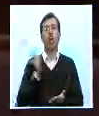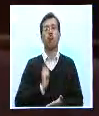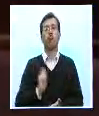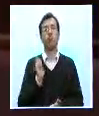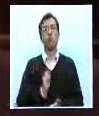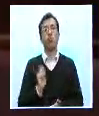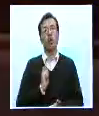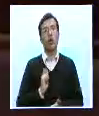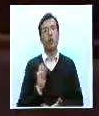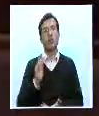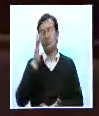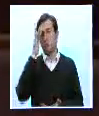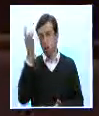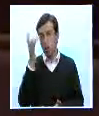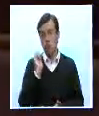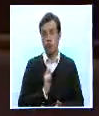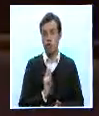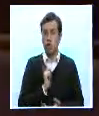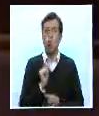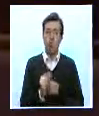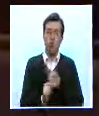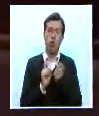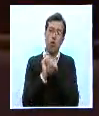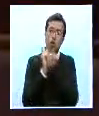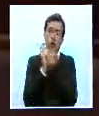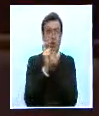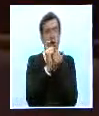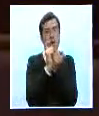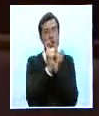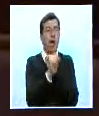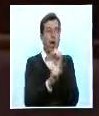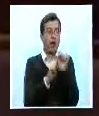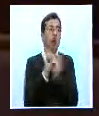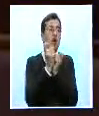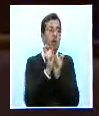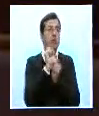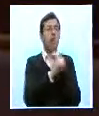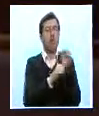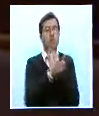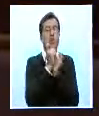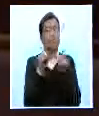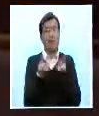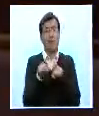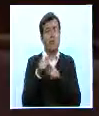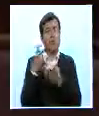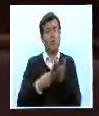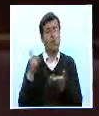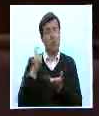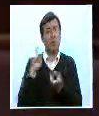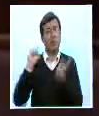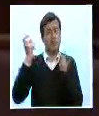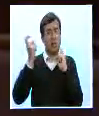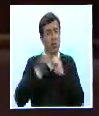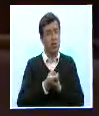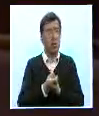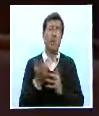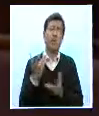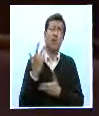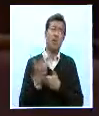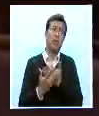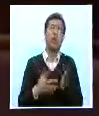básicos unificados porque los salarios van cambiando de un año a otro y precisamente las multas también tienen que ir cambiando entonces para no